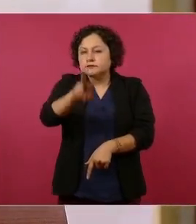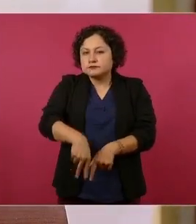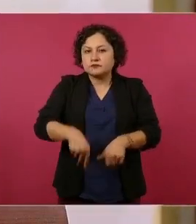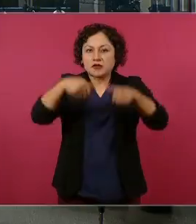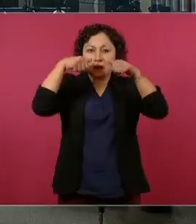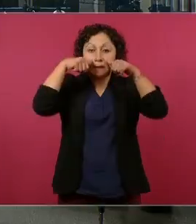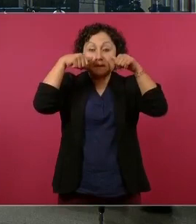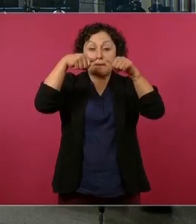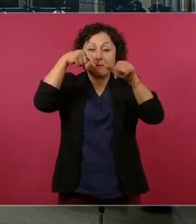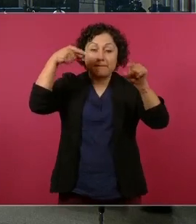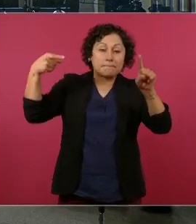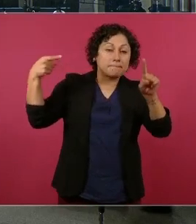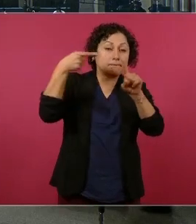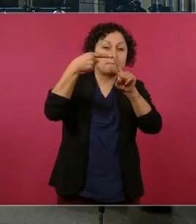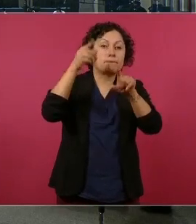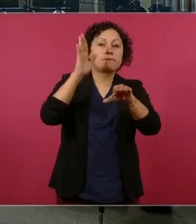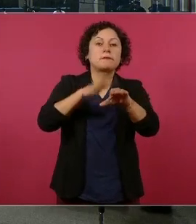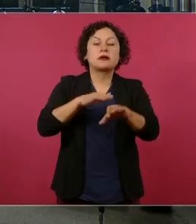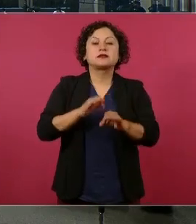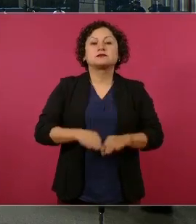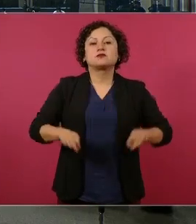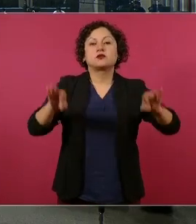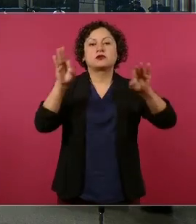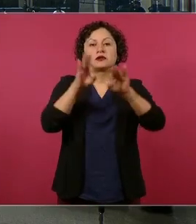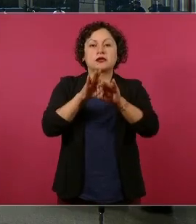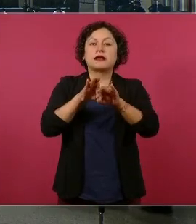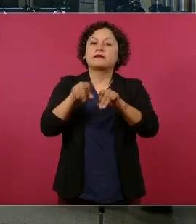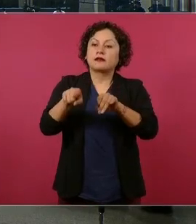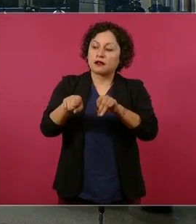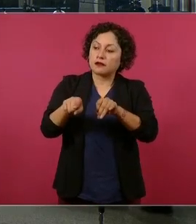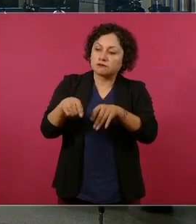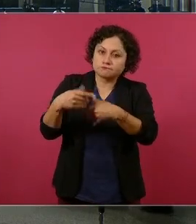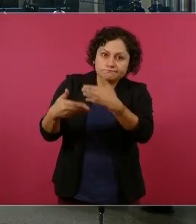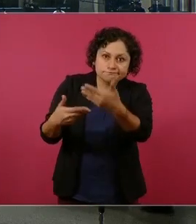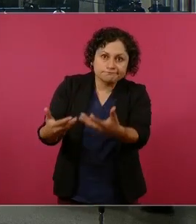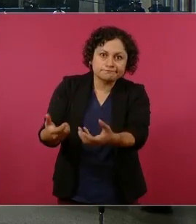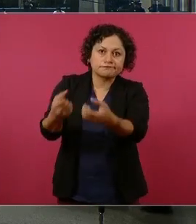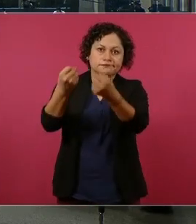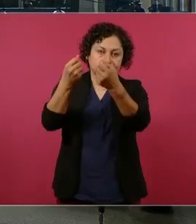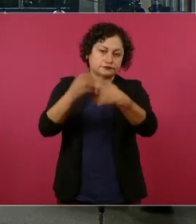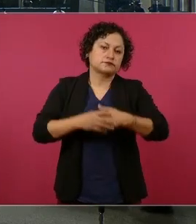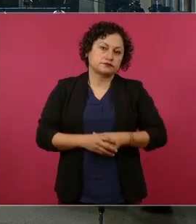lo mismo que en el caso de los jóvenes de Ayotzinapa.